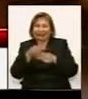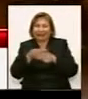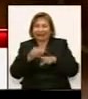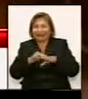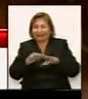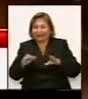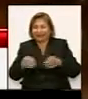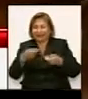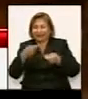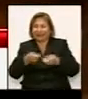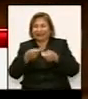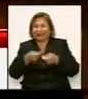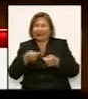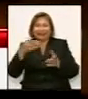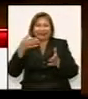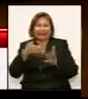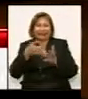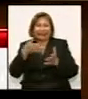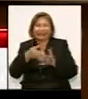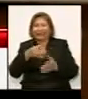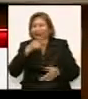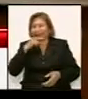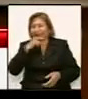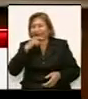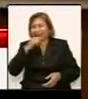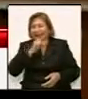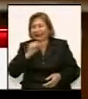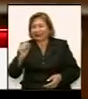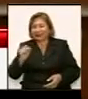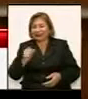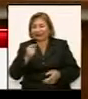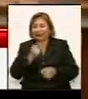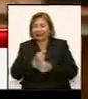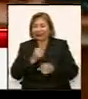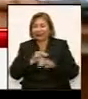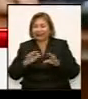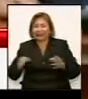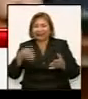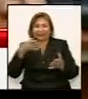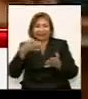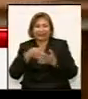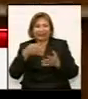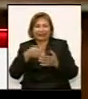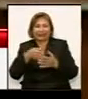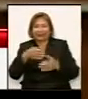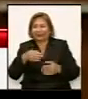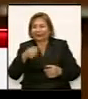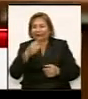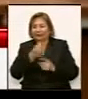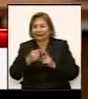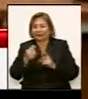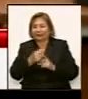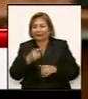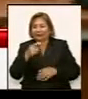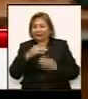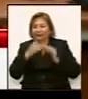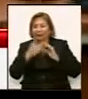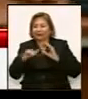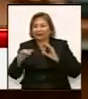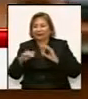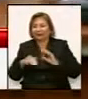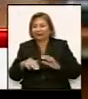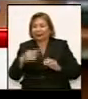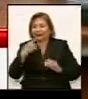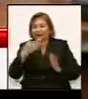mesa trabajo de lucha contra el acoso para esas mujeres a la mesa de trabajo de lucha contra la violencia de género en línea